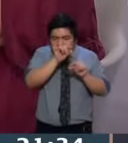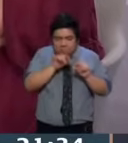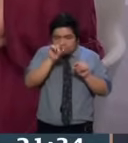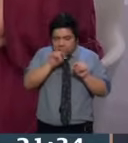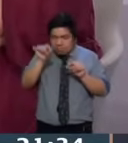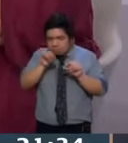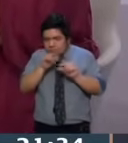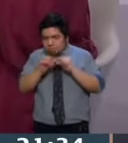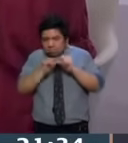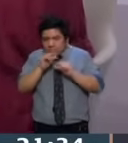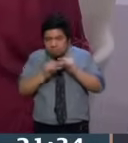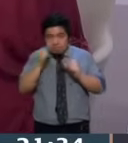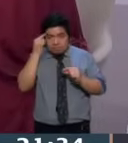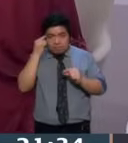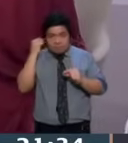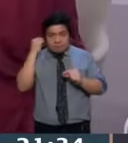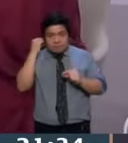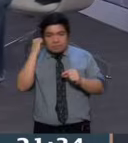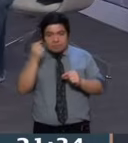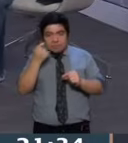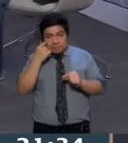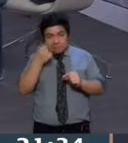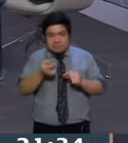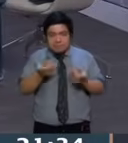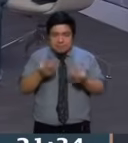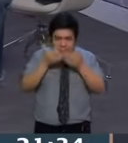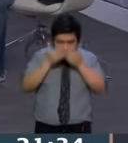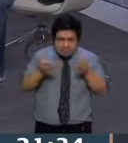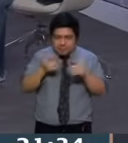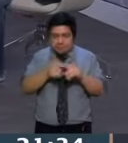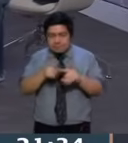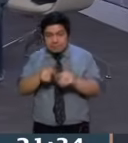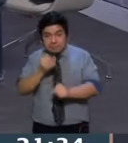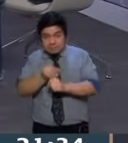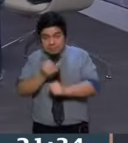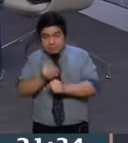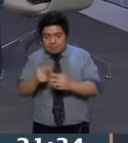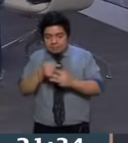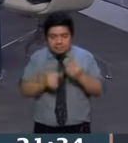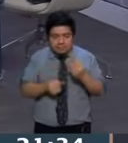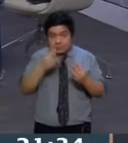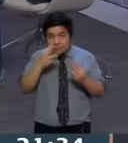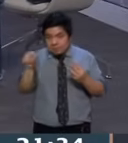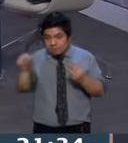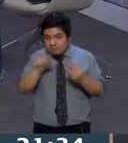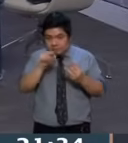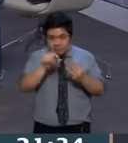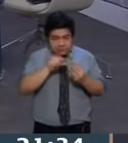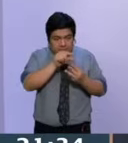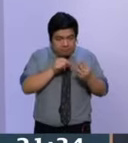está realidad. construyendo de forma Y ojo, comunitaria donde se y me parece necesita. que además, y no dejemos de vista que ahorita estamos hablando de 3 pedacitos de un rompecabezas en